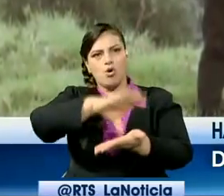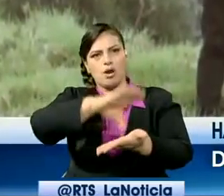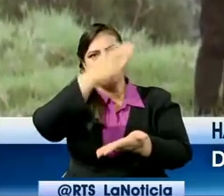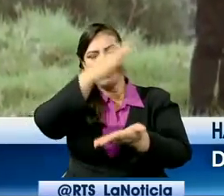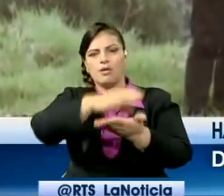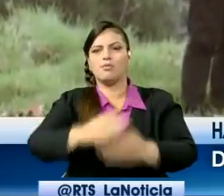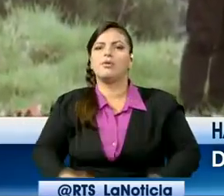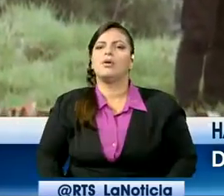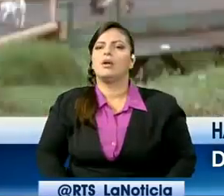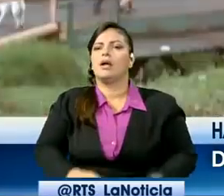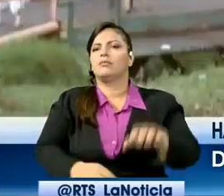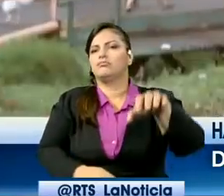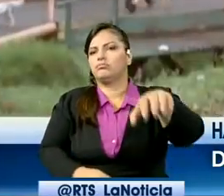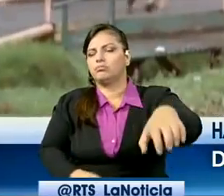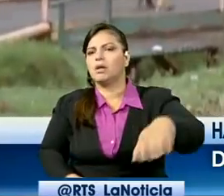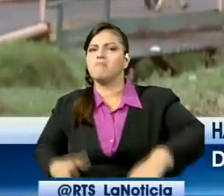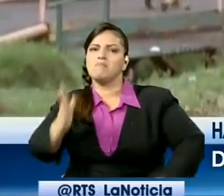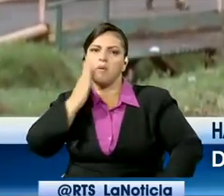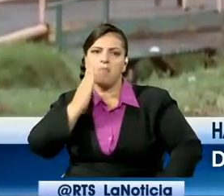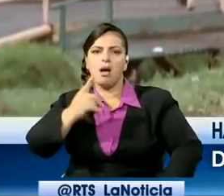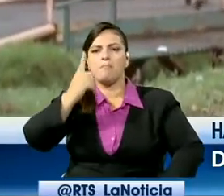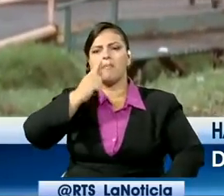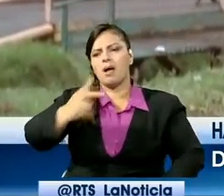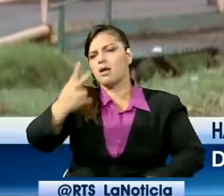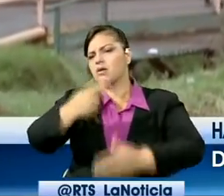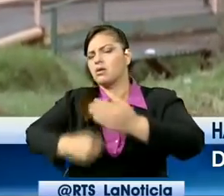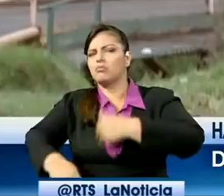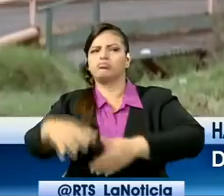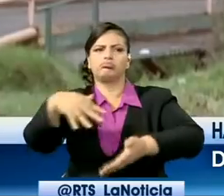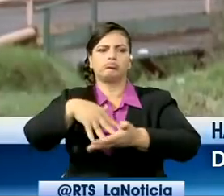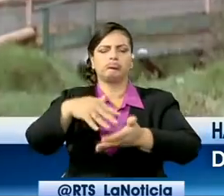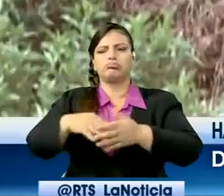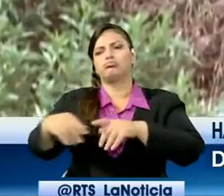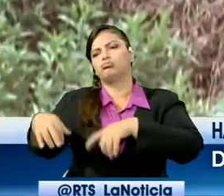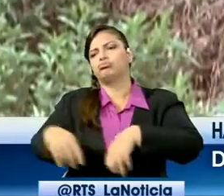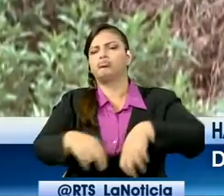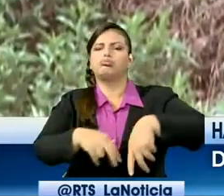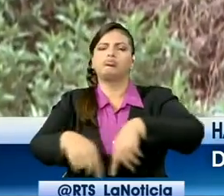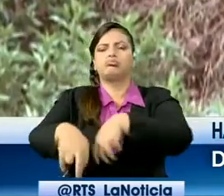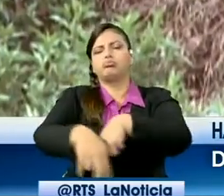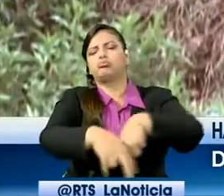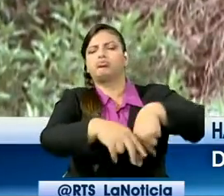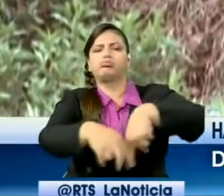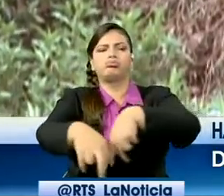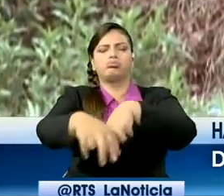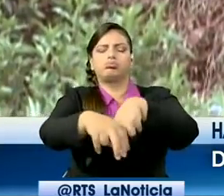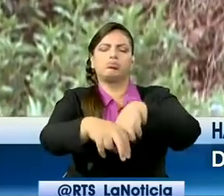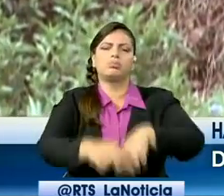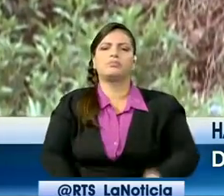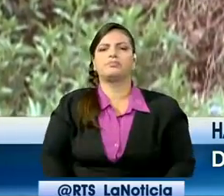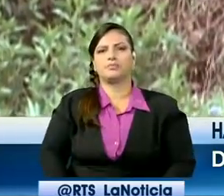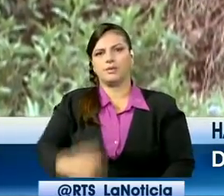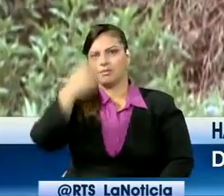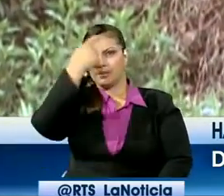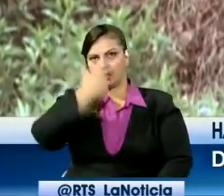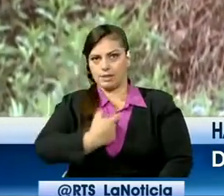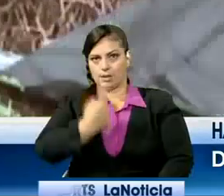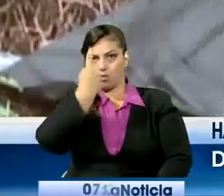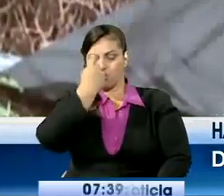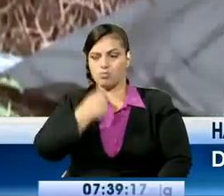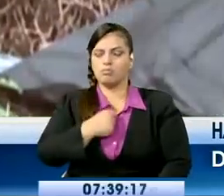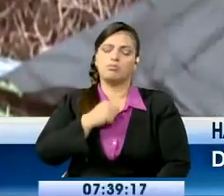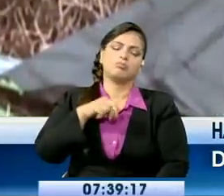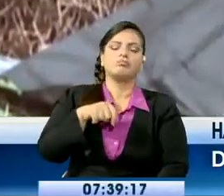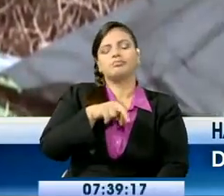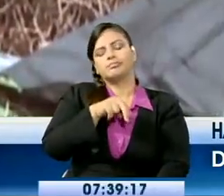ir y venir de los vecinos, una señora alcanzó a ver que en el filo de la quebrada estaba una persona como acostada. Sin saber de su suerte, se